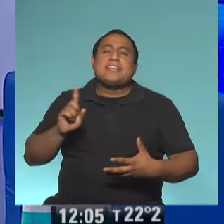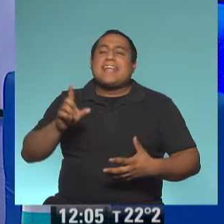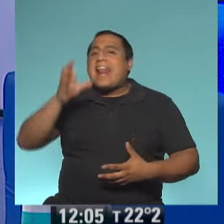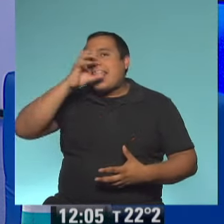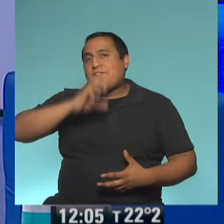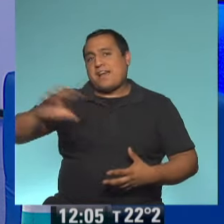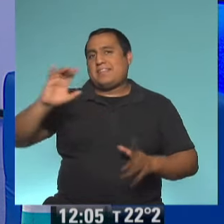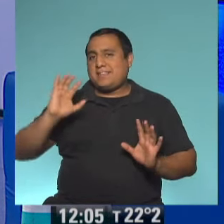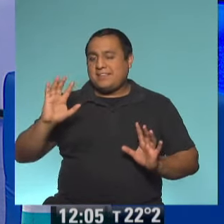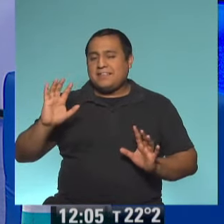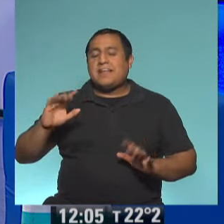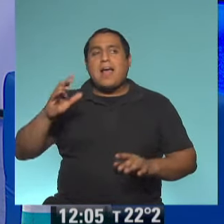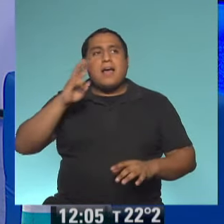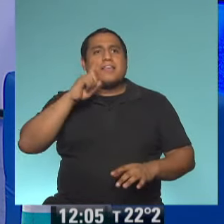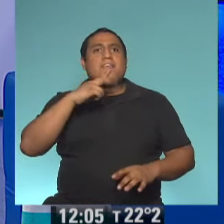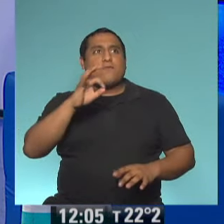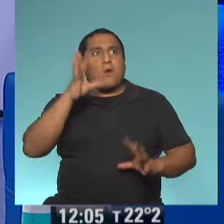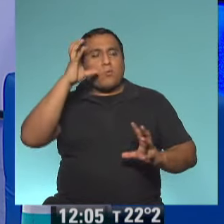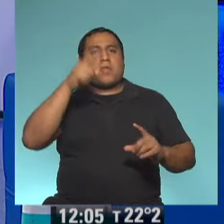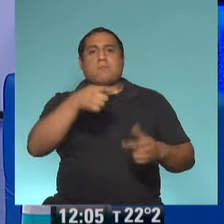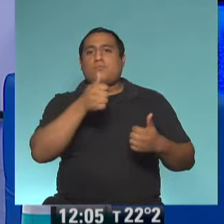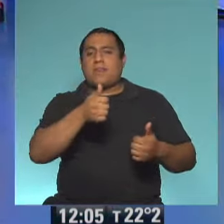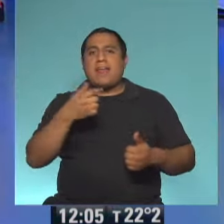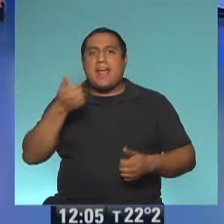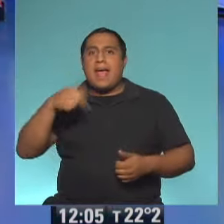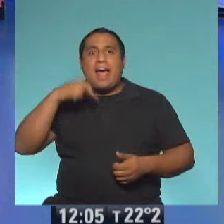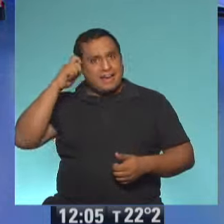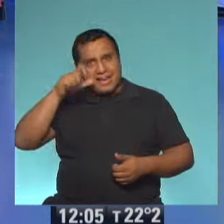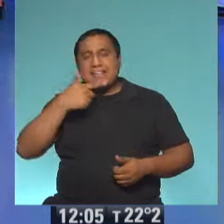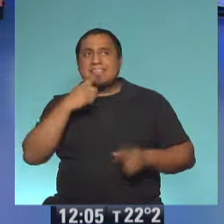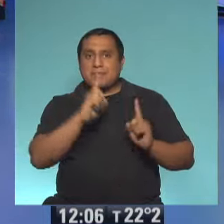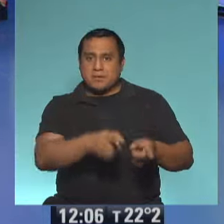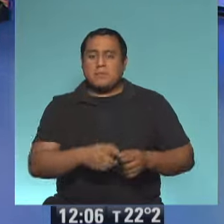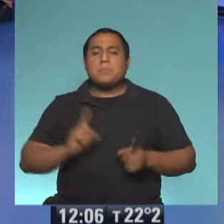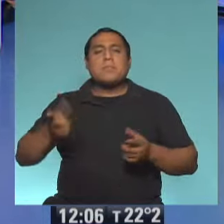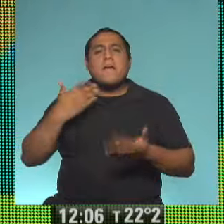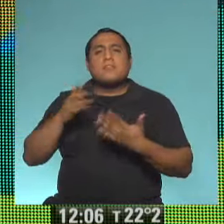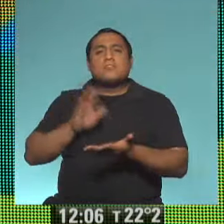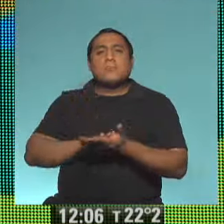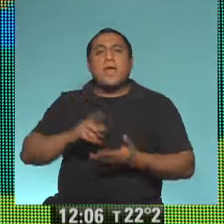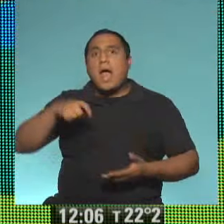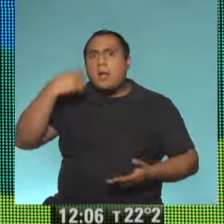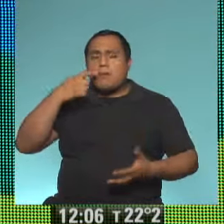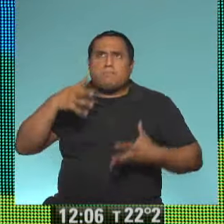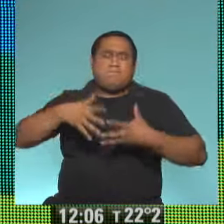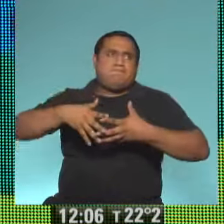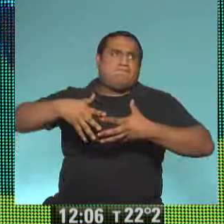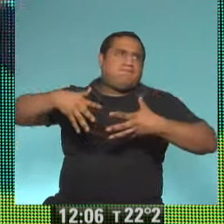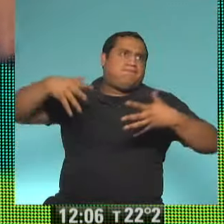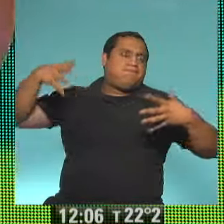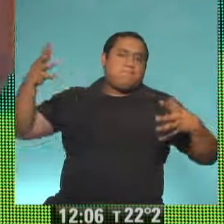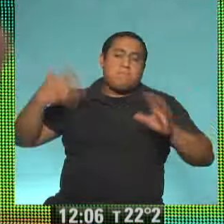cómo te acordás, Ivo. Estaban ese día, Ángeles, también. Y también estuvimos hablando de los animales más grandes de todos,